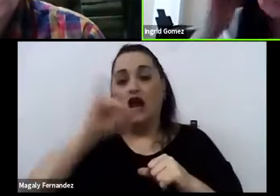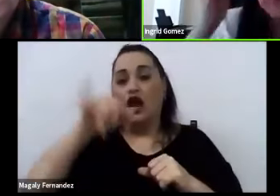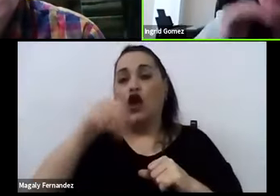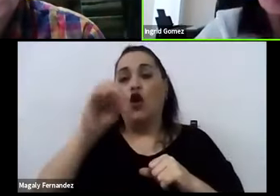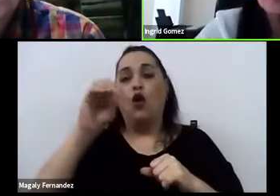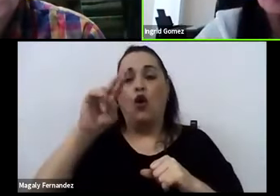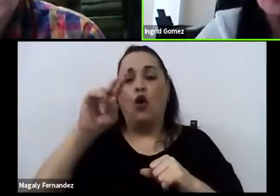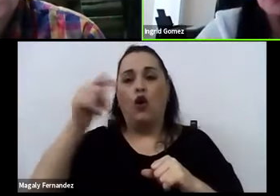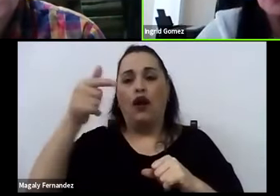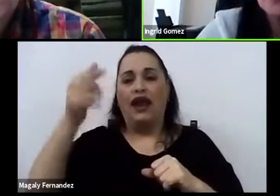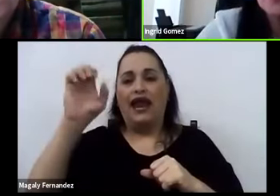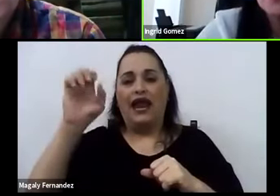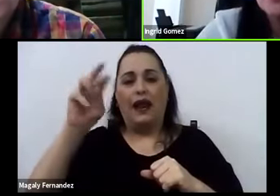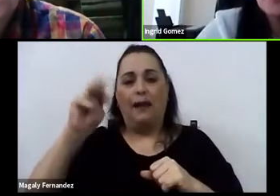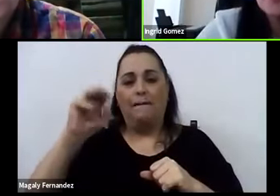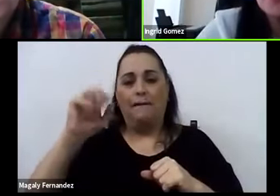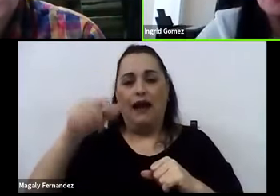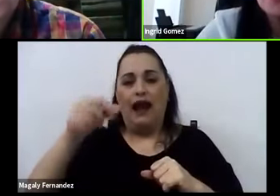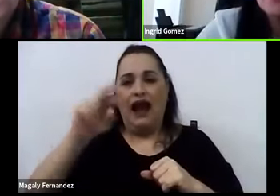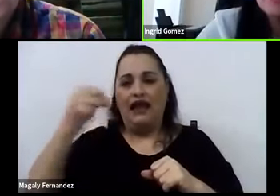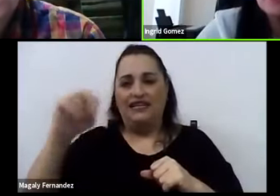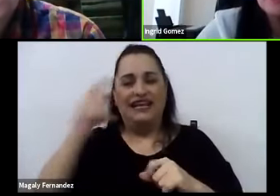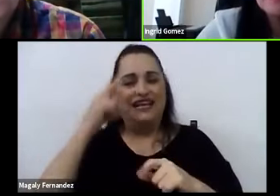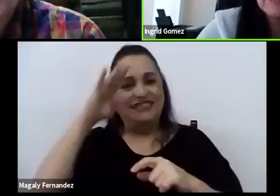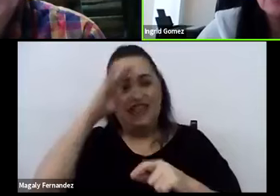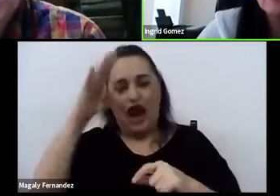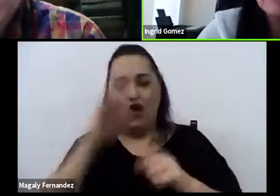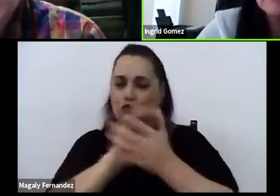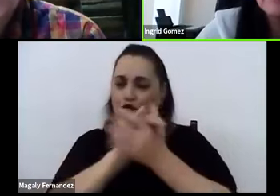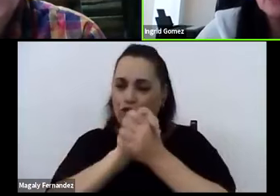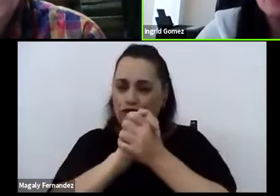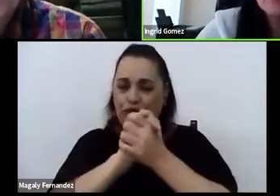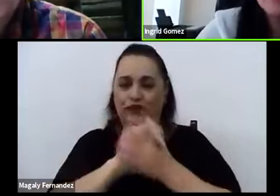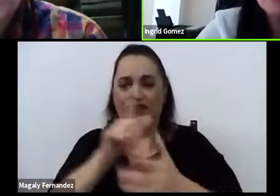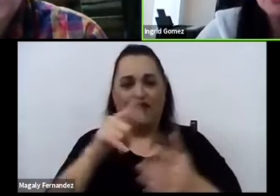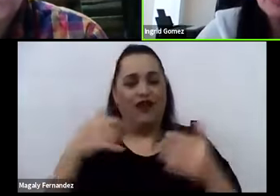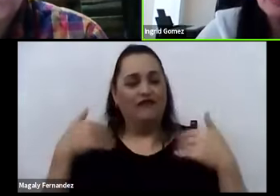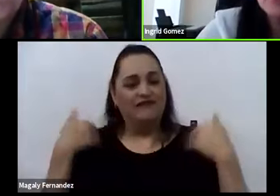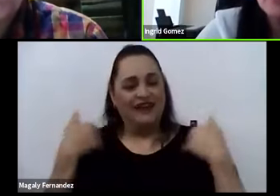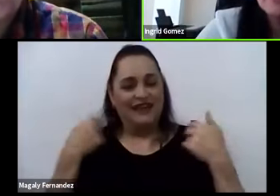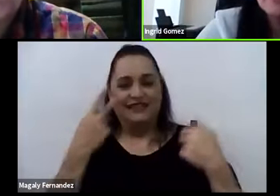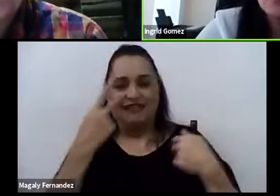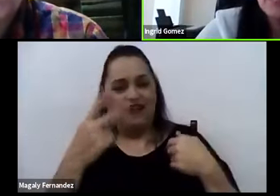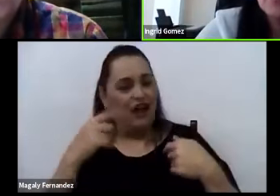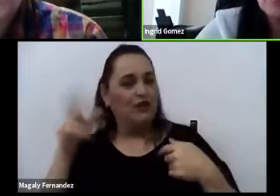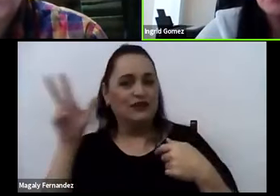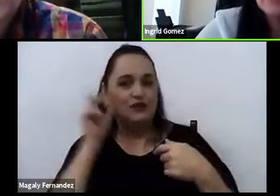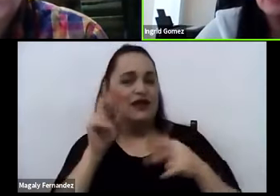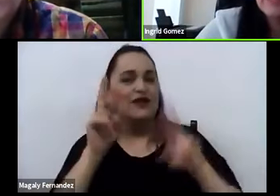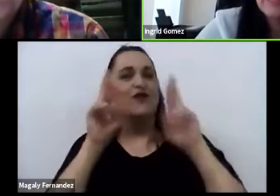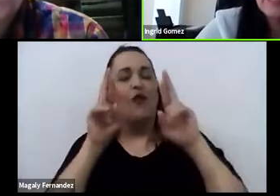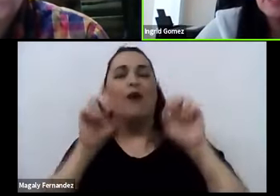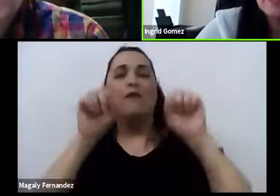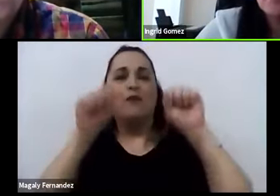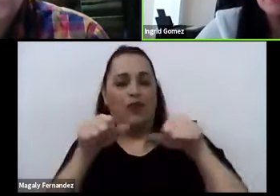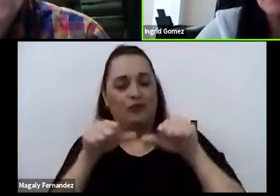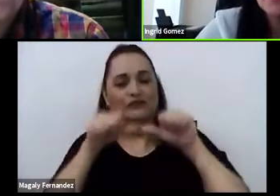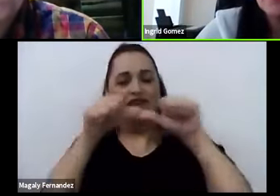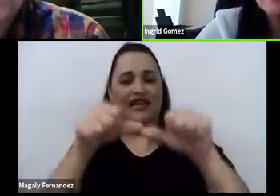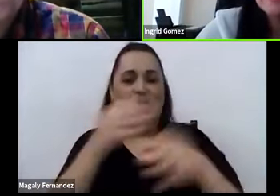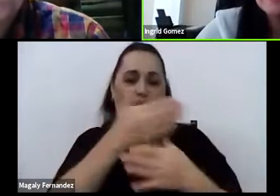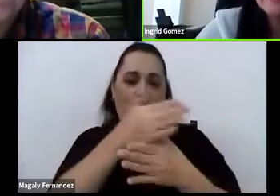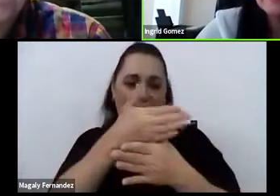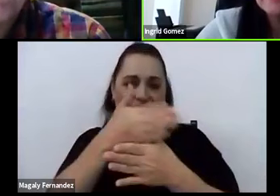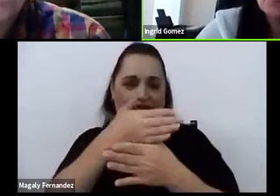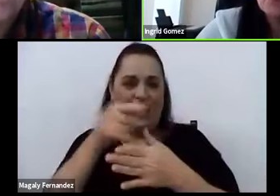Magaña, un saludo muy efusivo y esa felicidad de verlo, de escucharlo y que ojalá podamos seguir